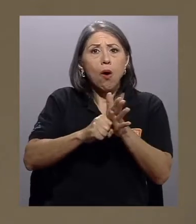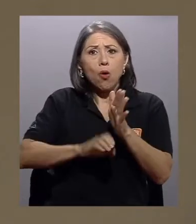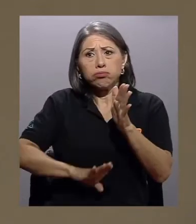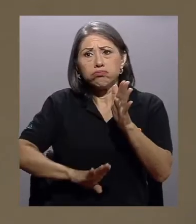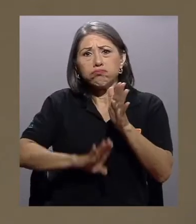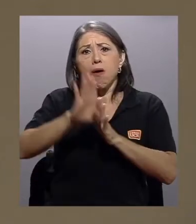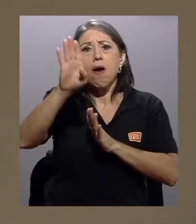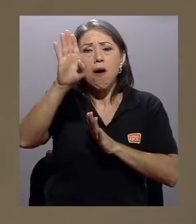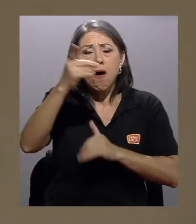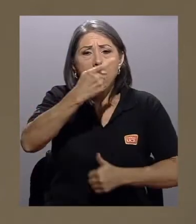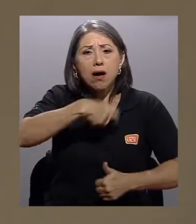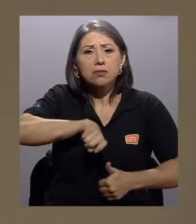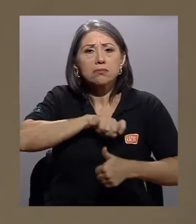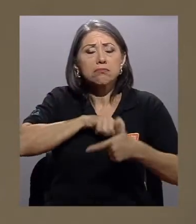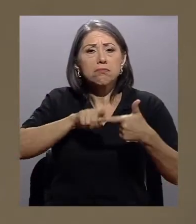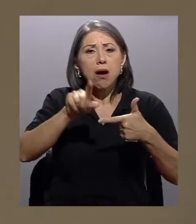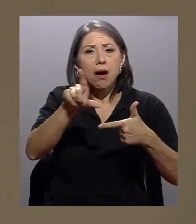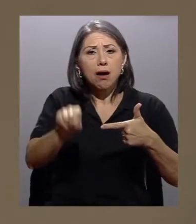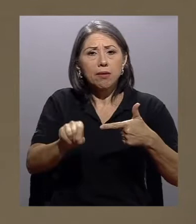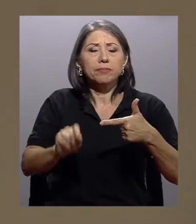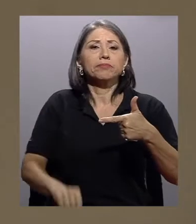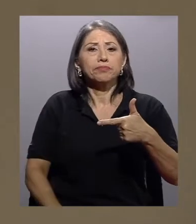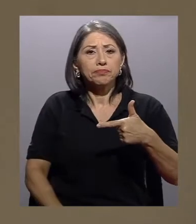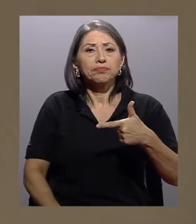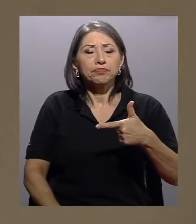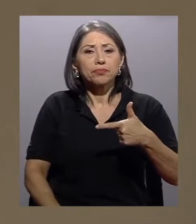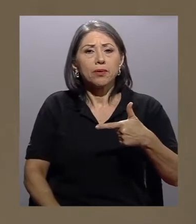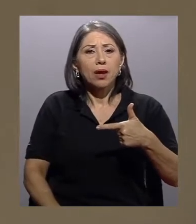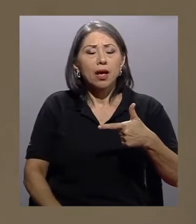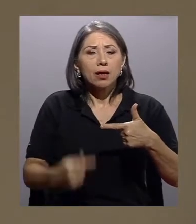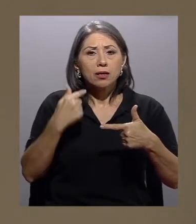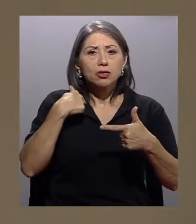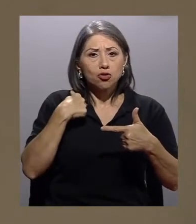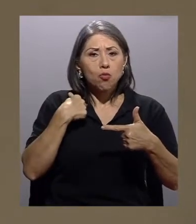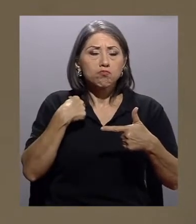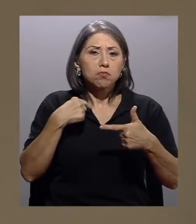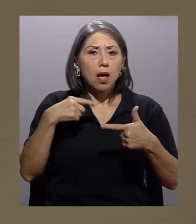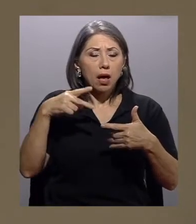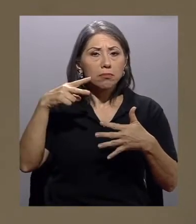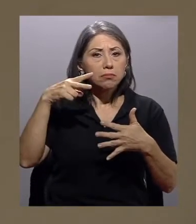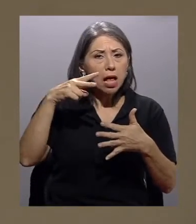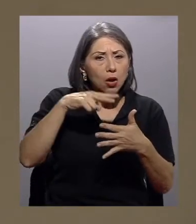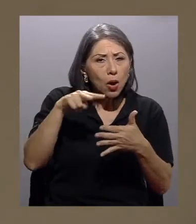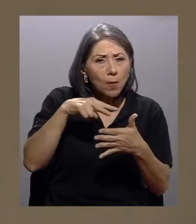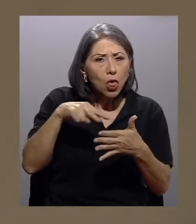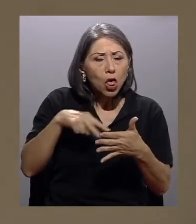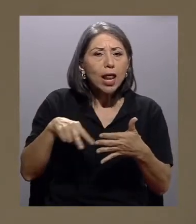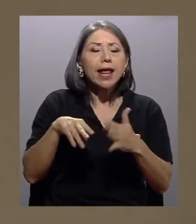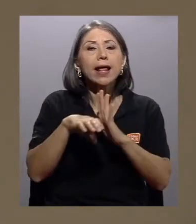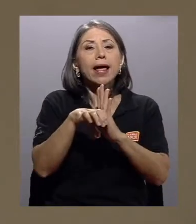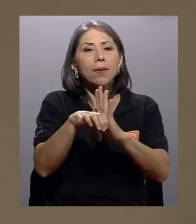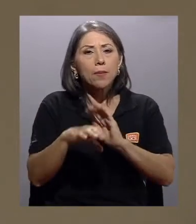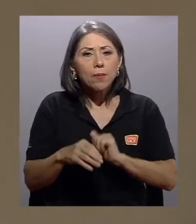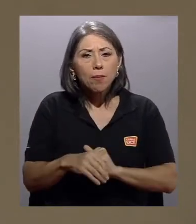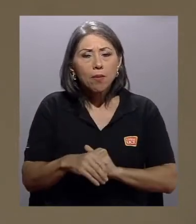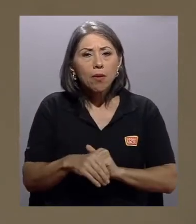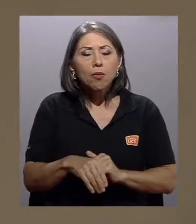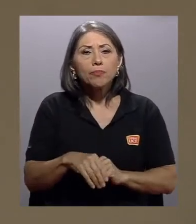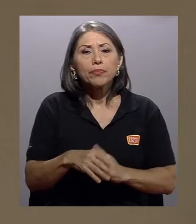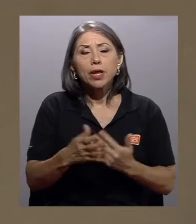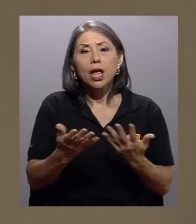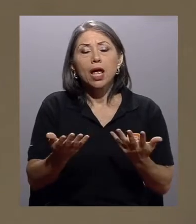en España y en Italia. Creo que de lo que he podido leer, por ejemplo,